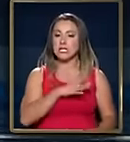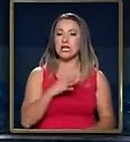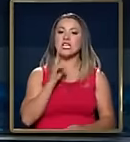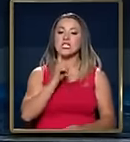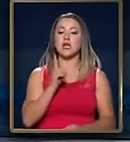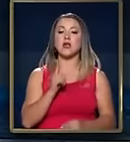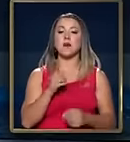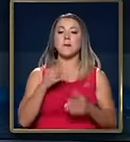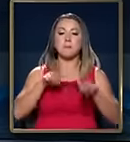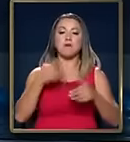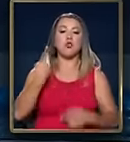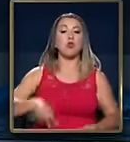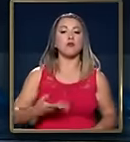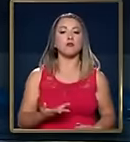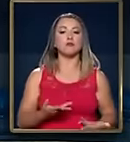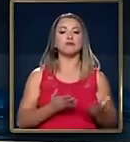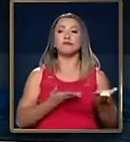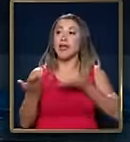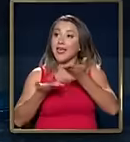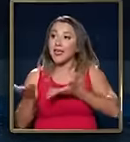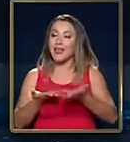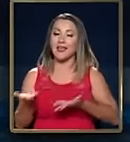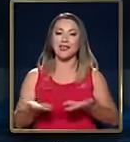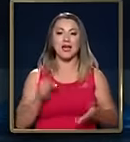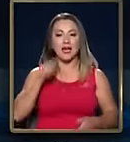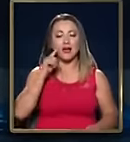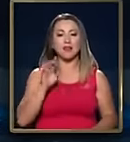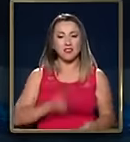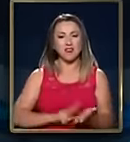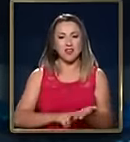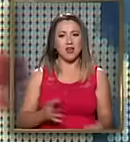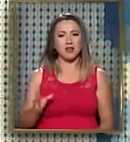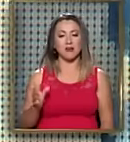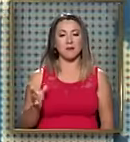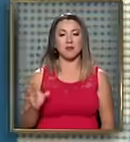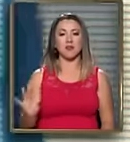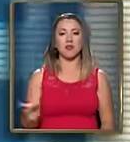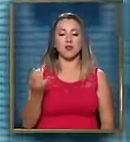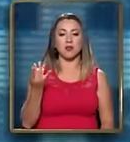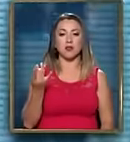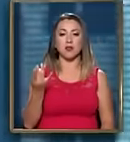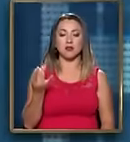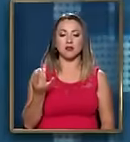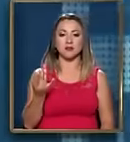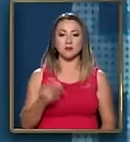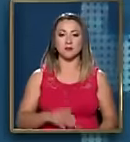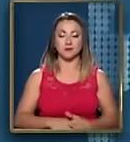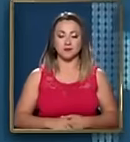atendido por sus propios dueños. Es verdad. Pero aquí uno encuentra cuando...